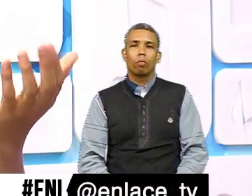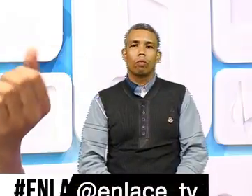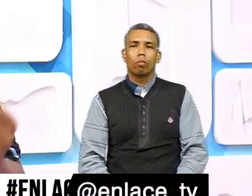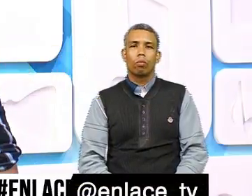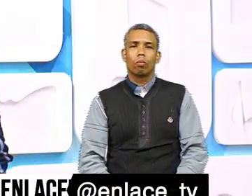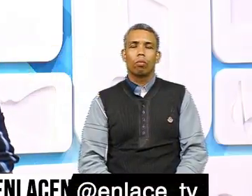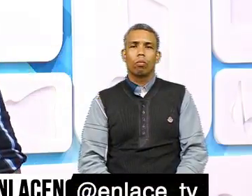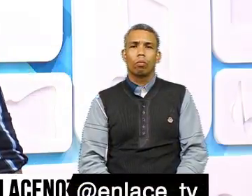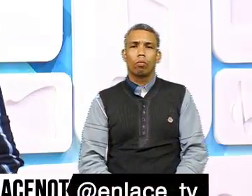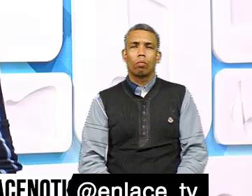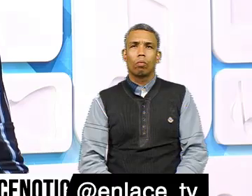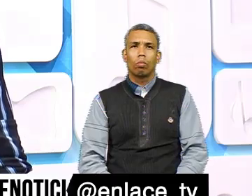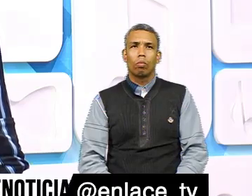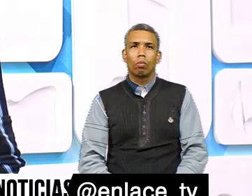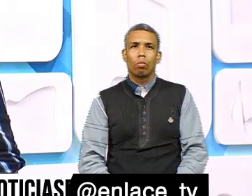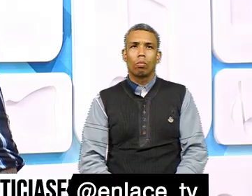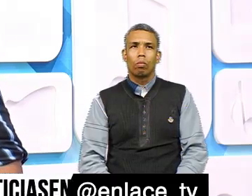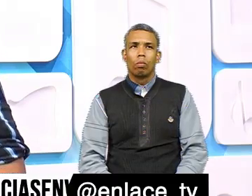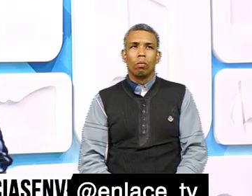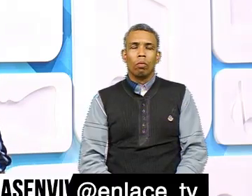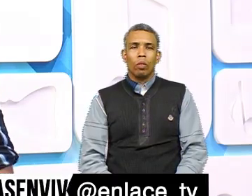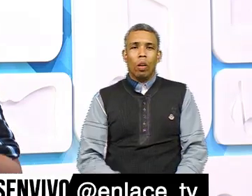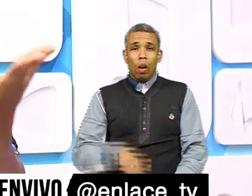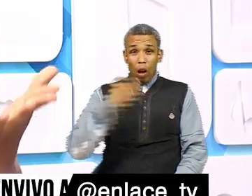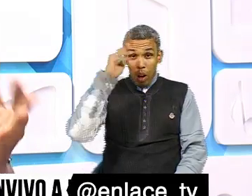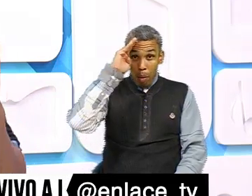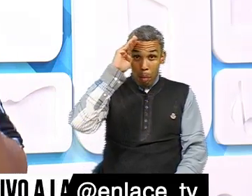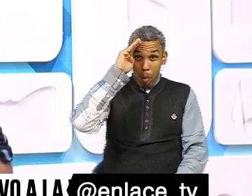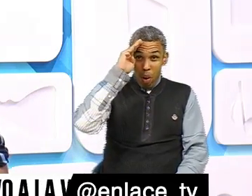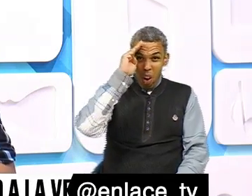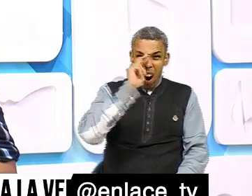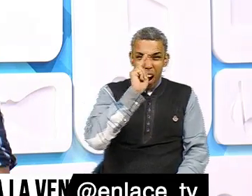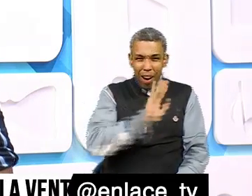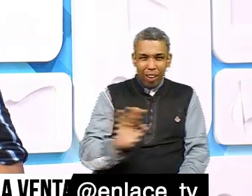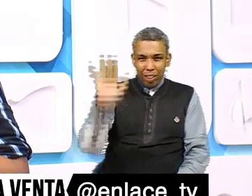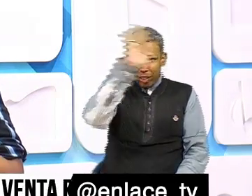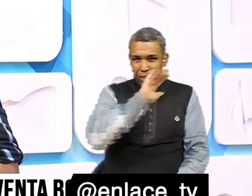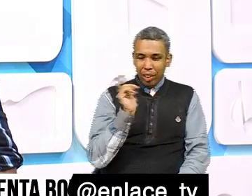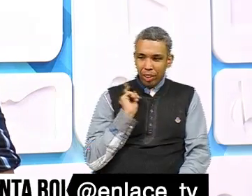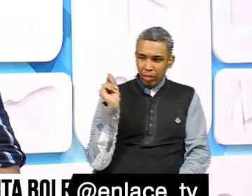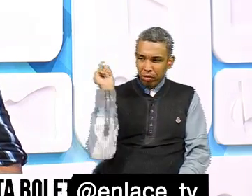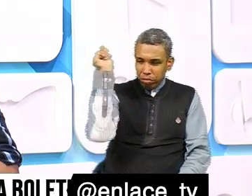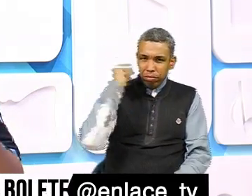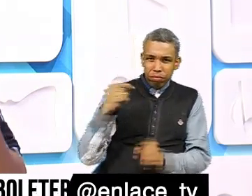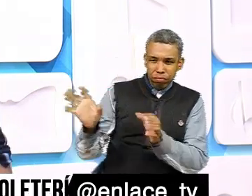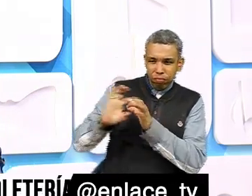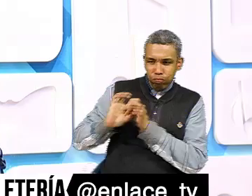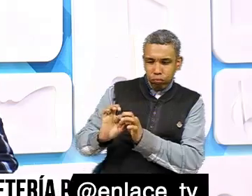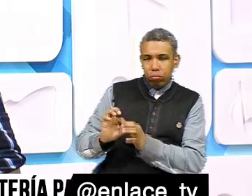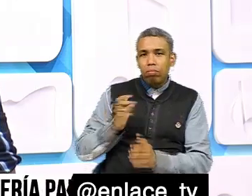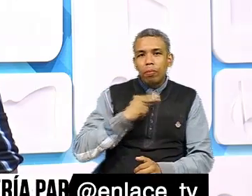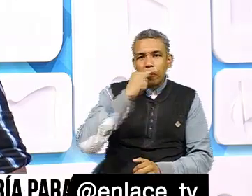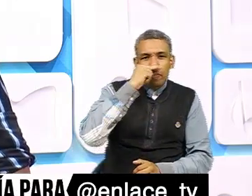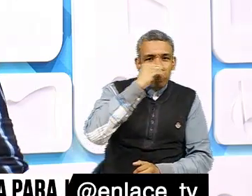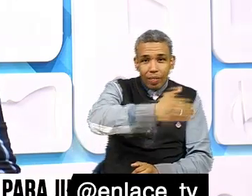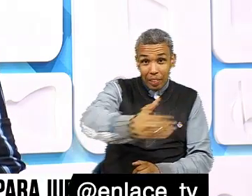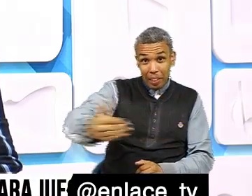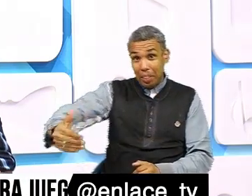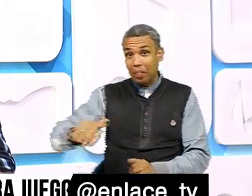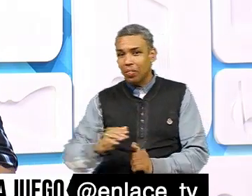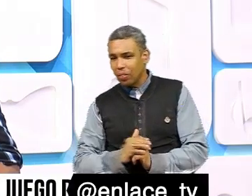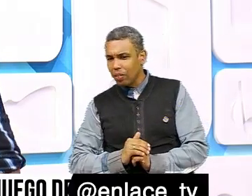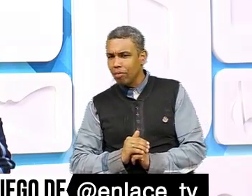La Policía Nacional y el Instituto de Deporte Local realizó un homenaje y también una celebración para los niños deportistas de nuestra